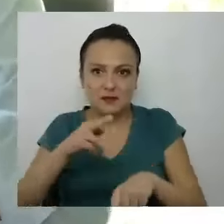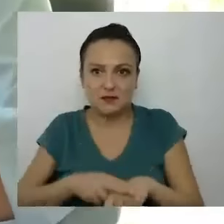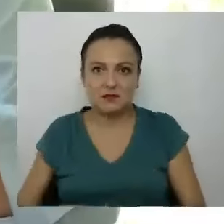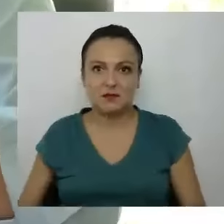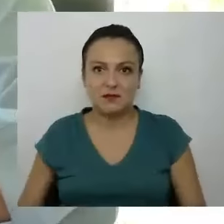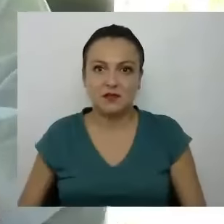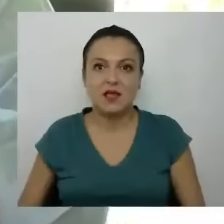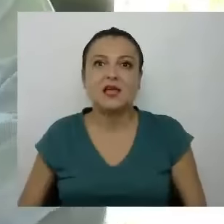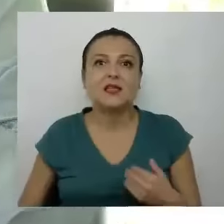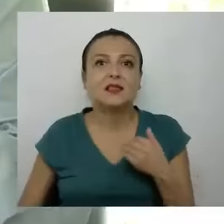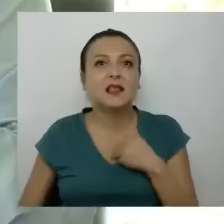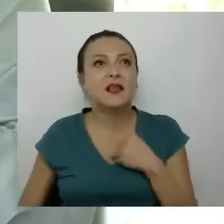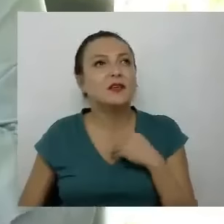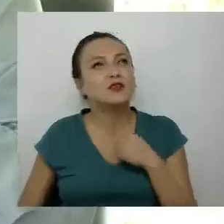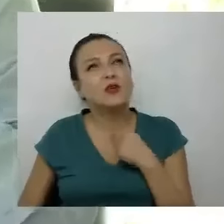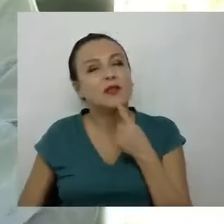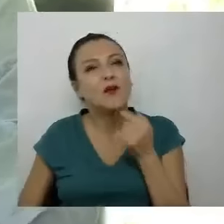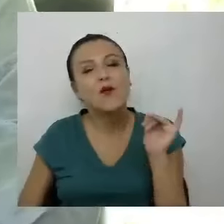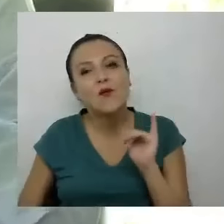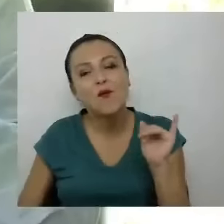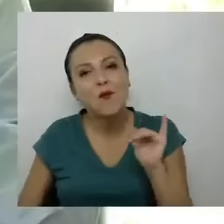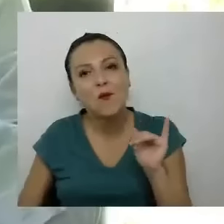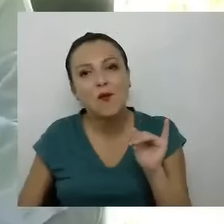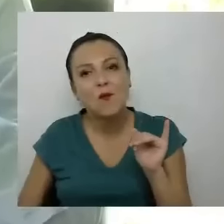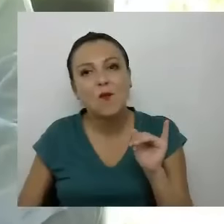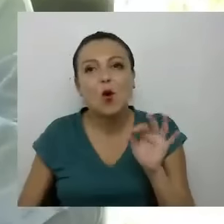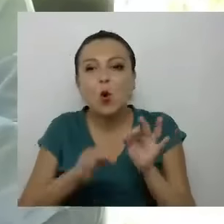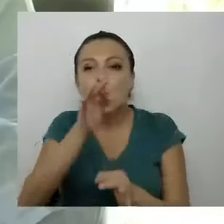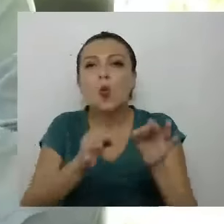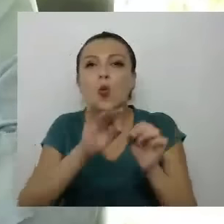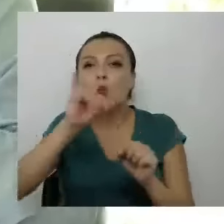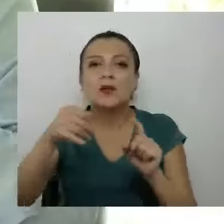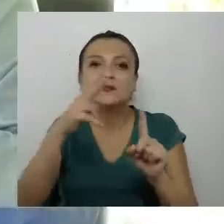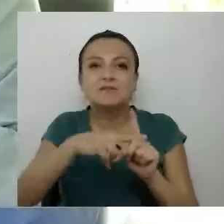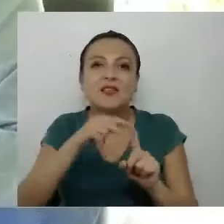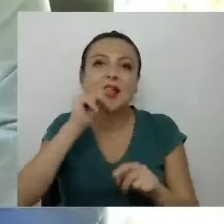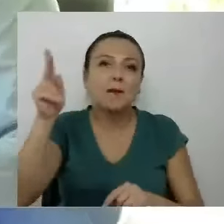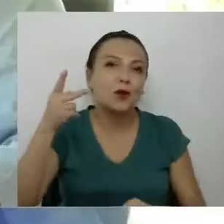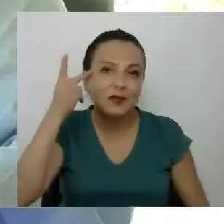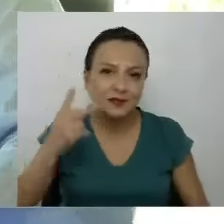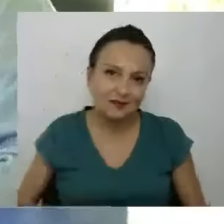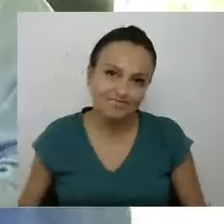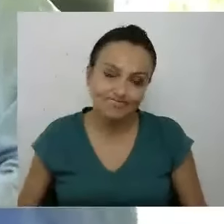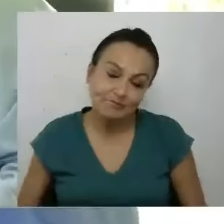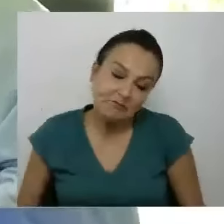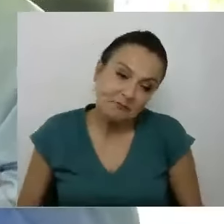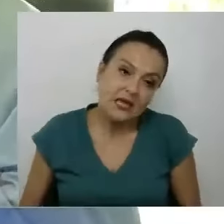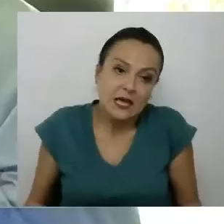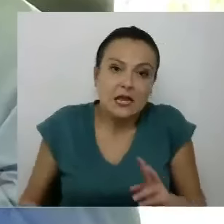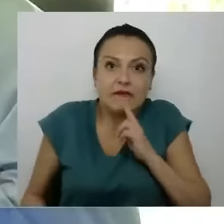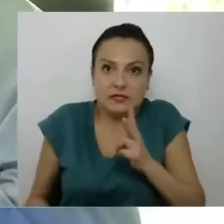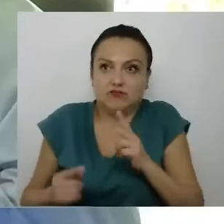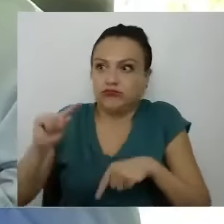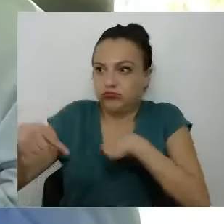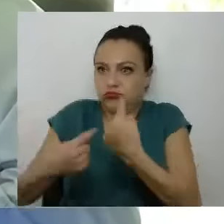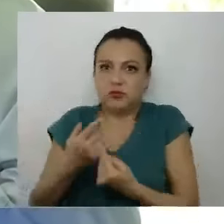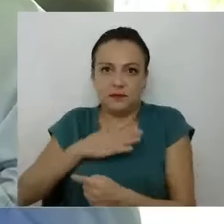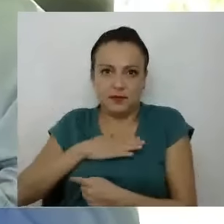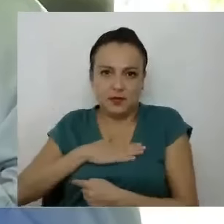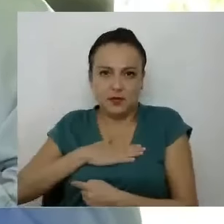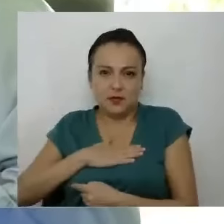Tenía, es lo que yo llamo la judicialización de la política. Y bueno, lo cierto del caso es que las acusaciones que a mí se me